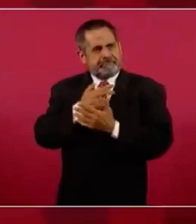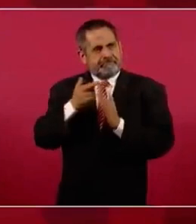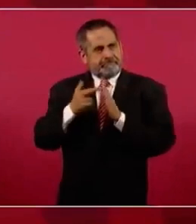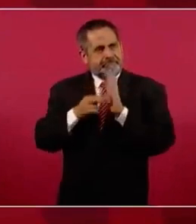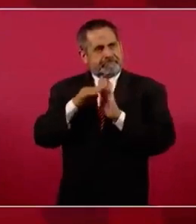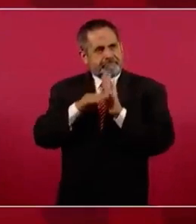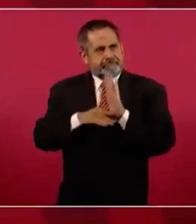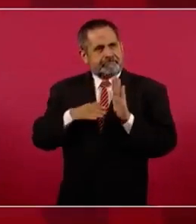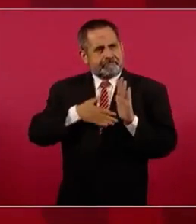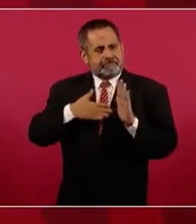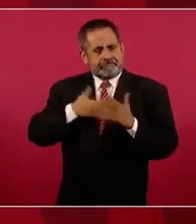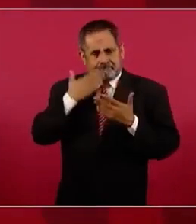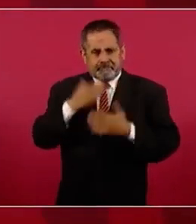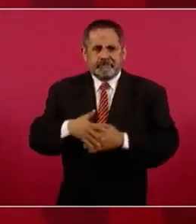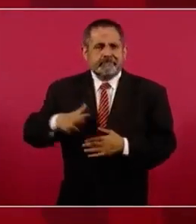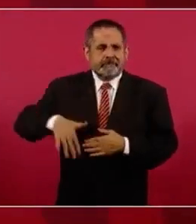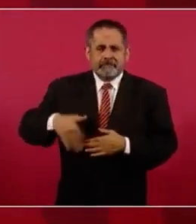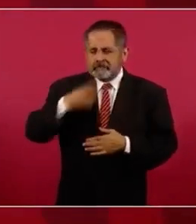Es lo que les decía.